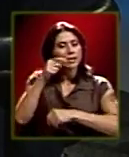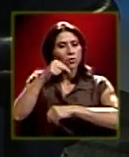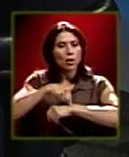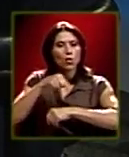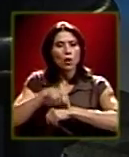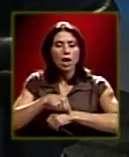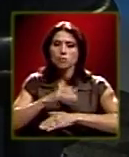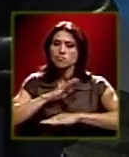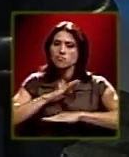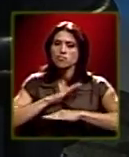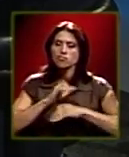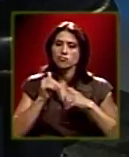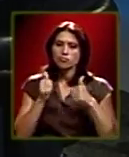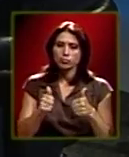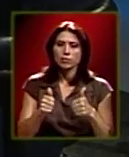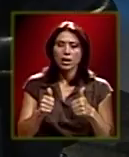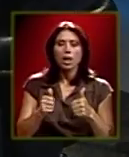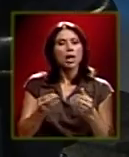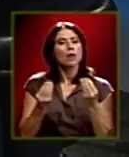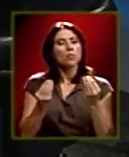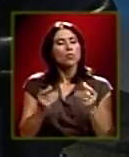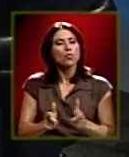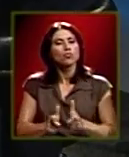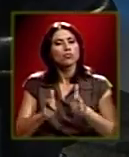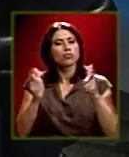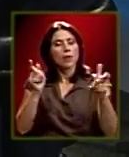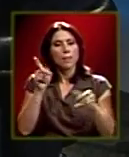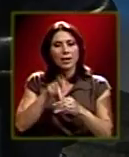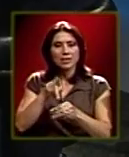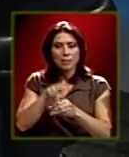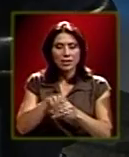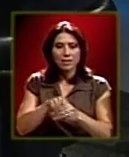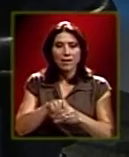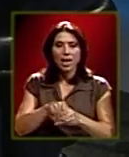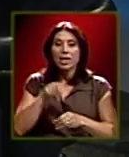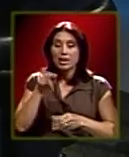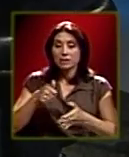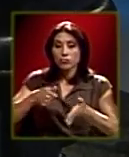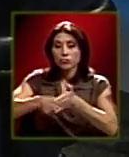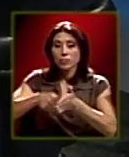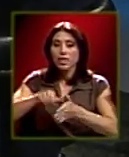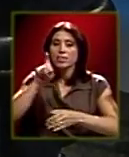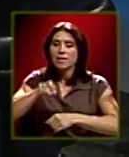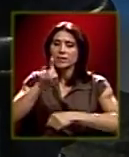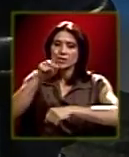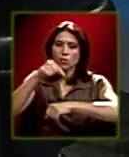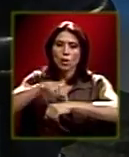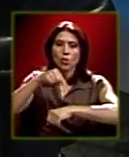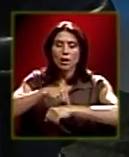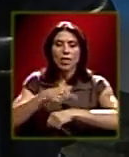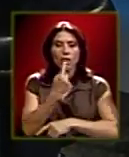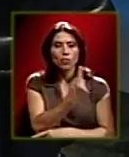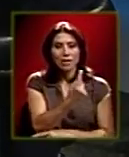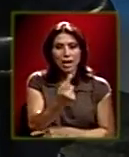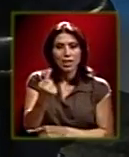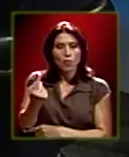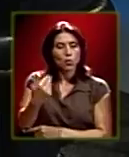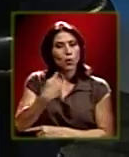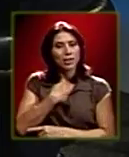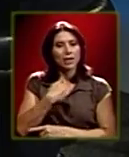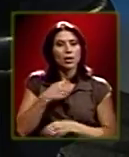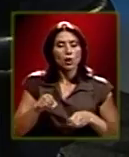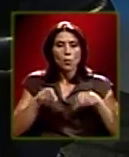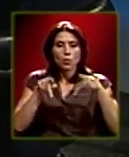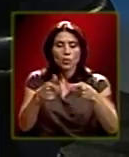satisfactoria, enormemente participativa, debe ser una jornada donde cada uno ha tenido la oportunidad de la